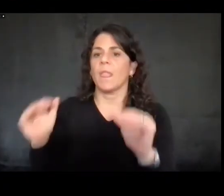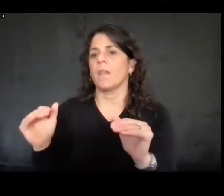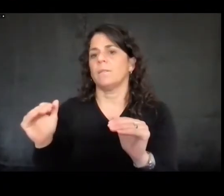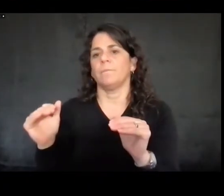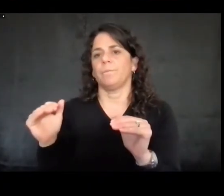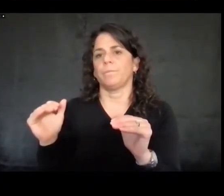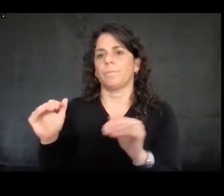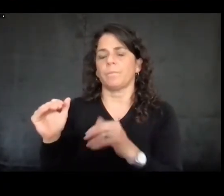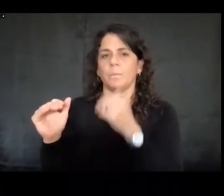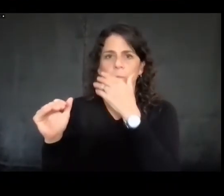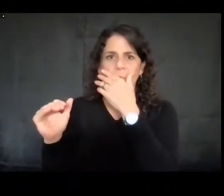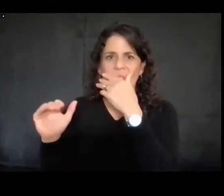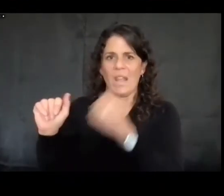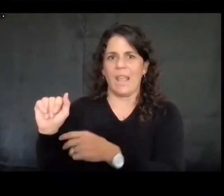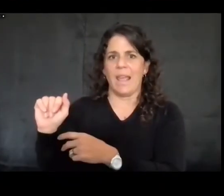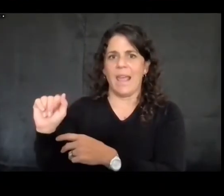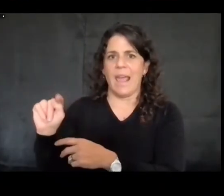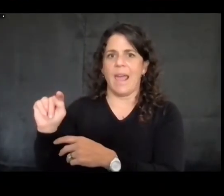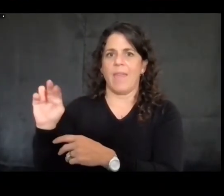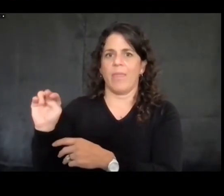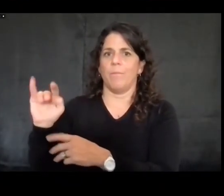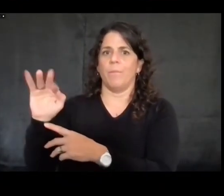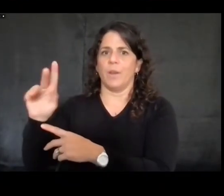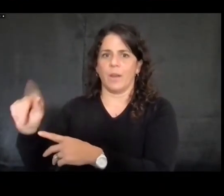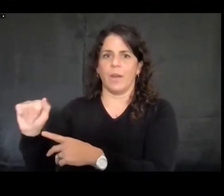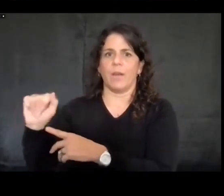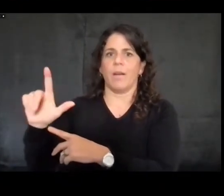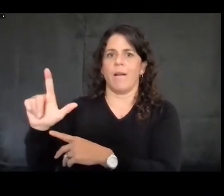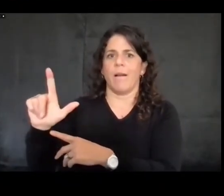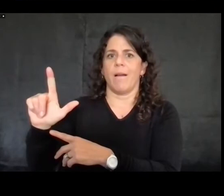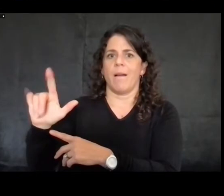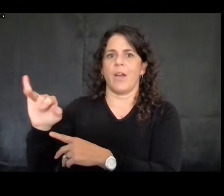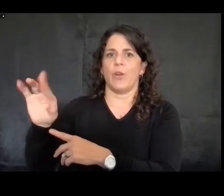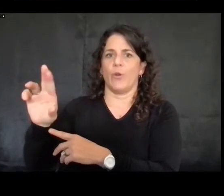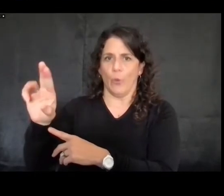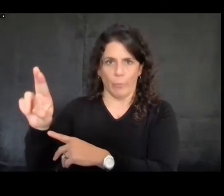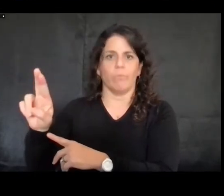hora amicca ayrton del inac sos